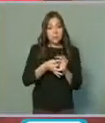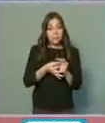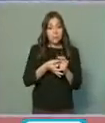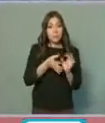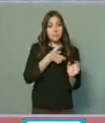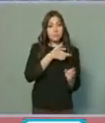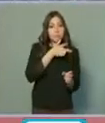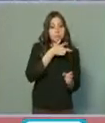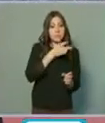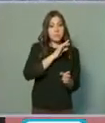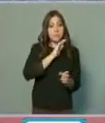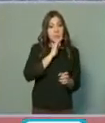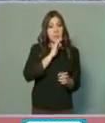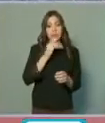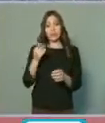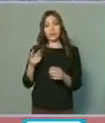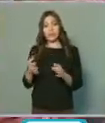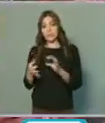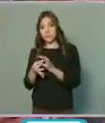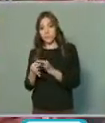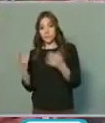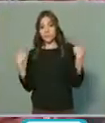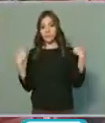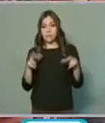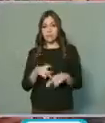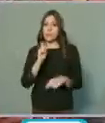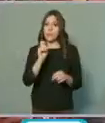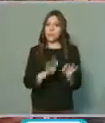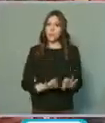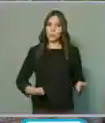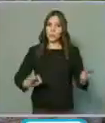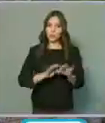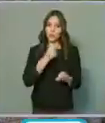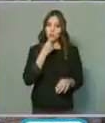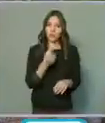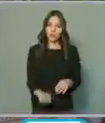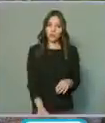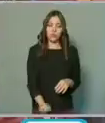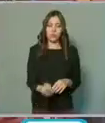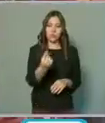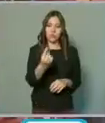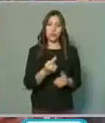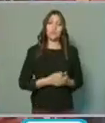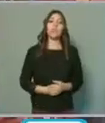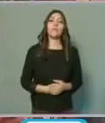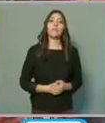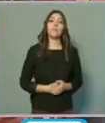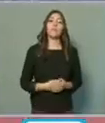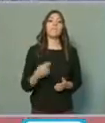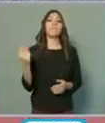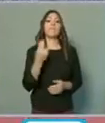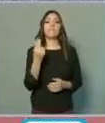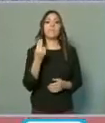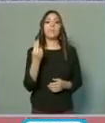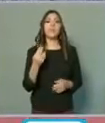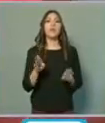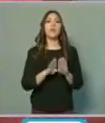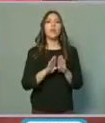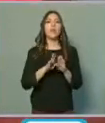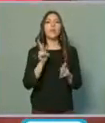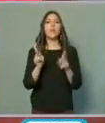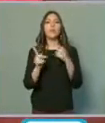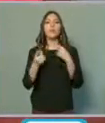connotación, llevan sobre todo en beneficio del alumno. Déjenme compartirles algo muy importante. Tenemos que construir nuevas formas de